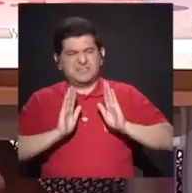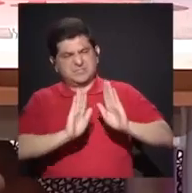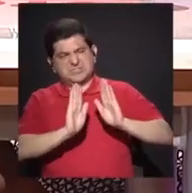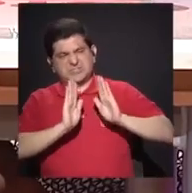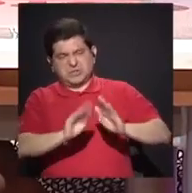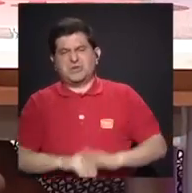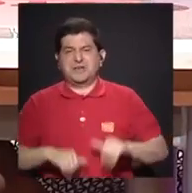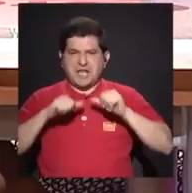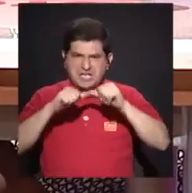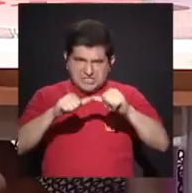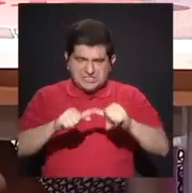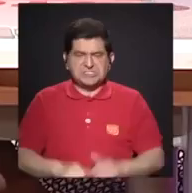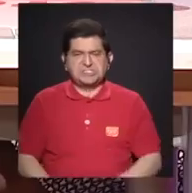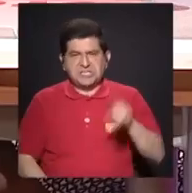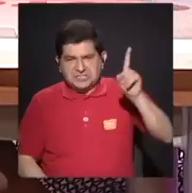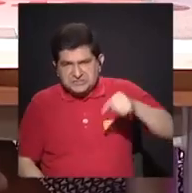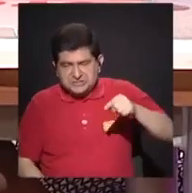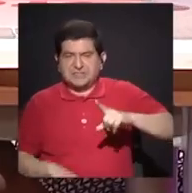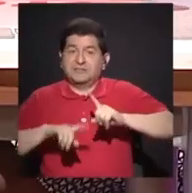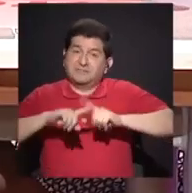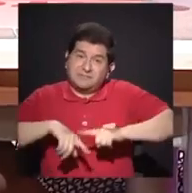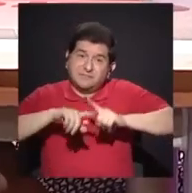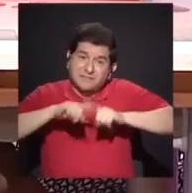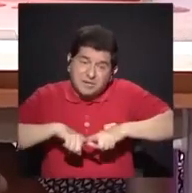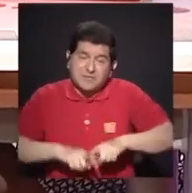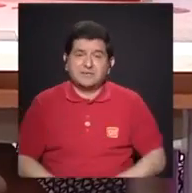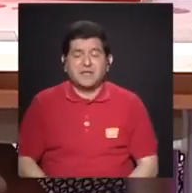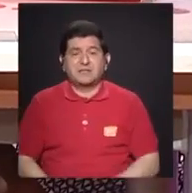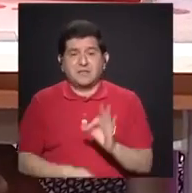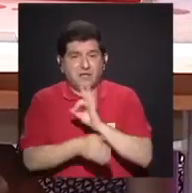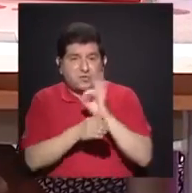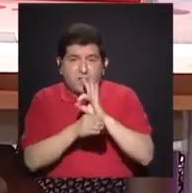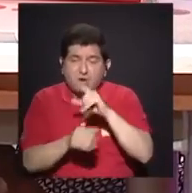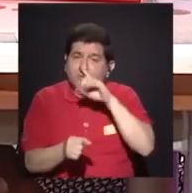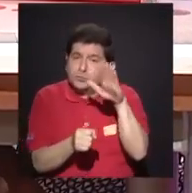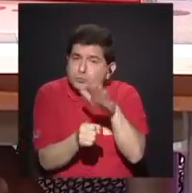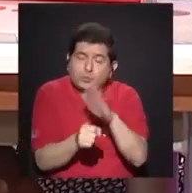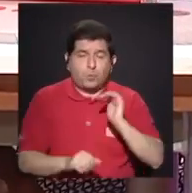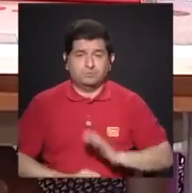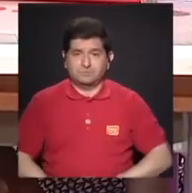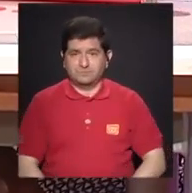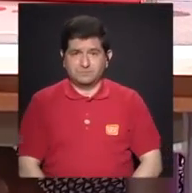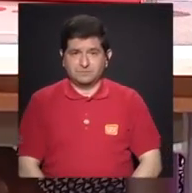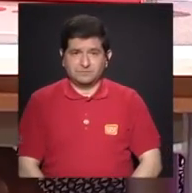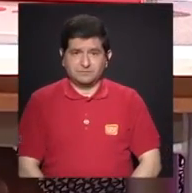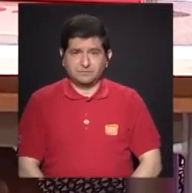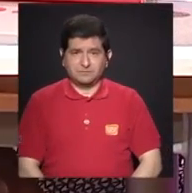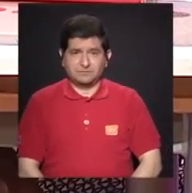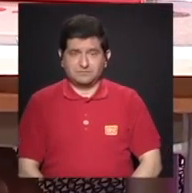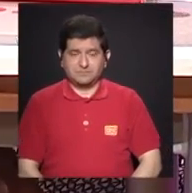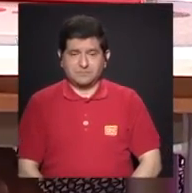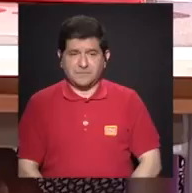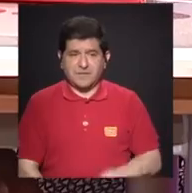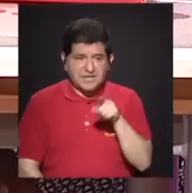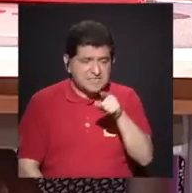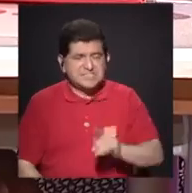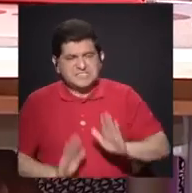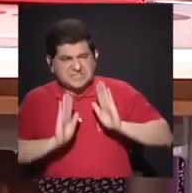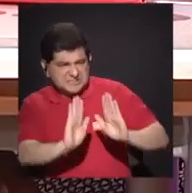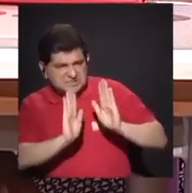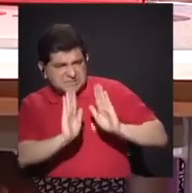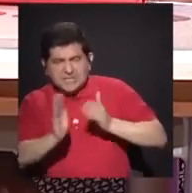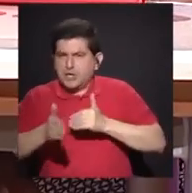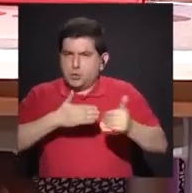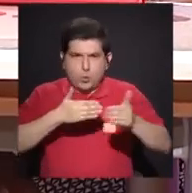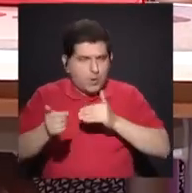continúa tildándolos en algunos casos, dependiendo de la función que cumplen, etcétera. Entonces, si hay esta resistencia, y